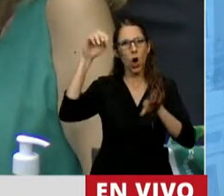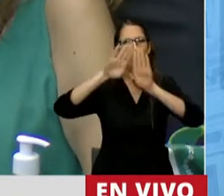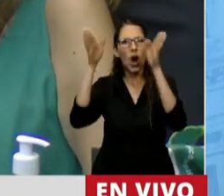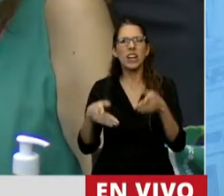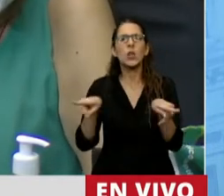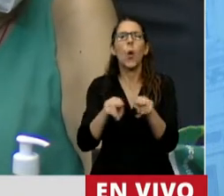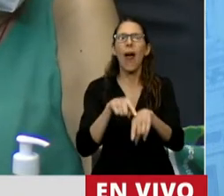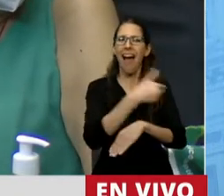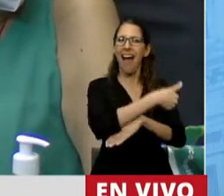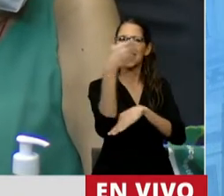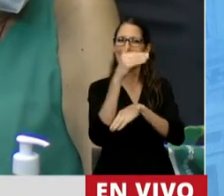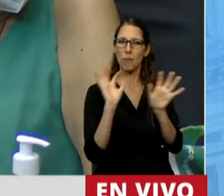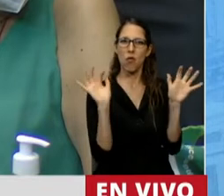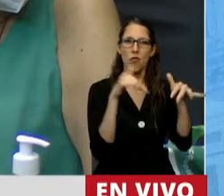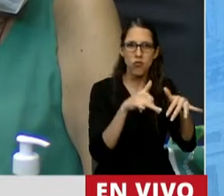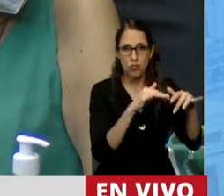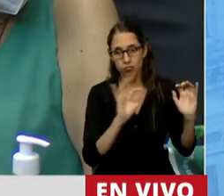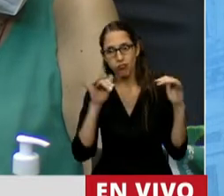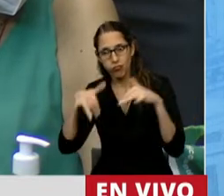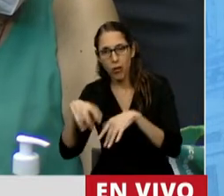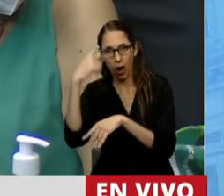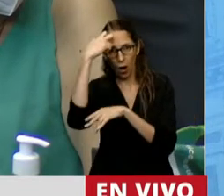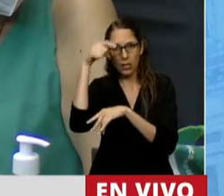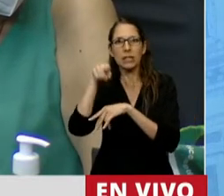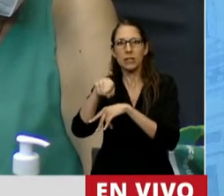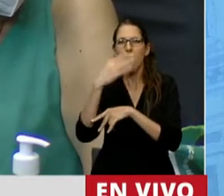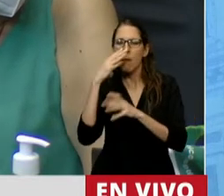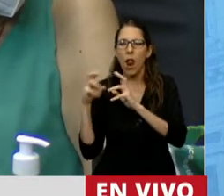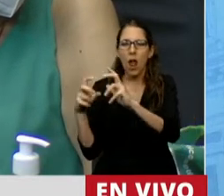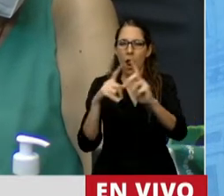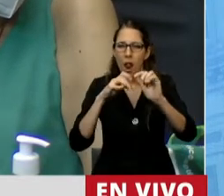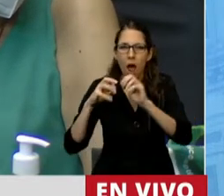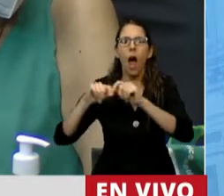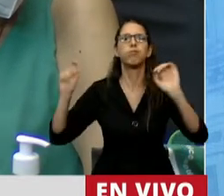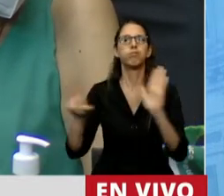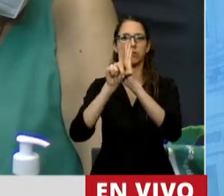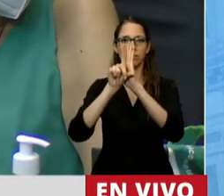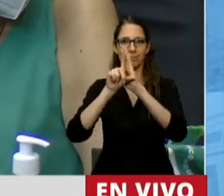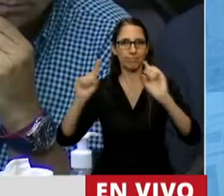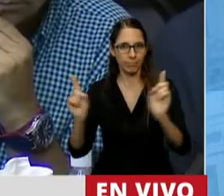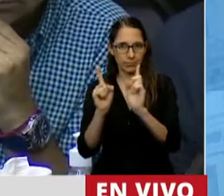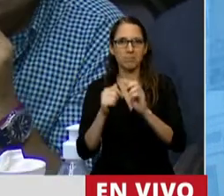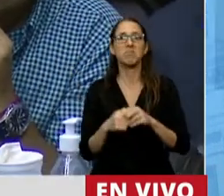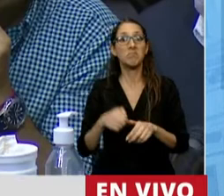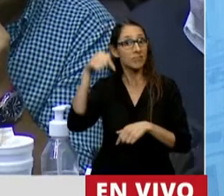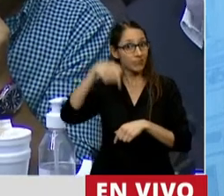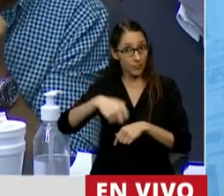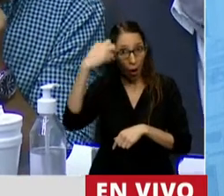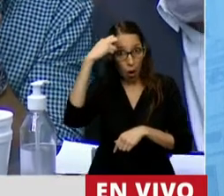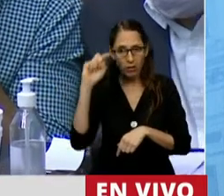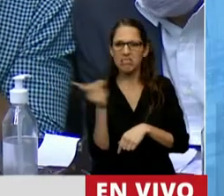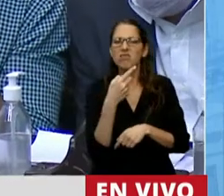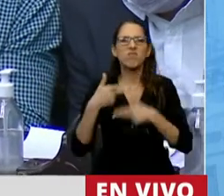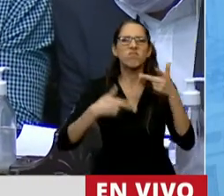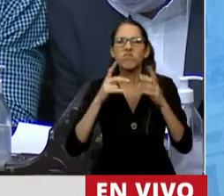cuya voluntad se expresa en forma de ley como síntesis de una unidad política. Acá en el Congreso, presidente, votamos